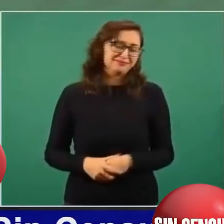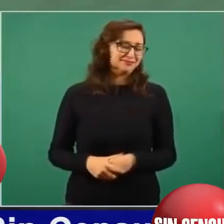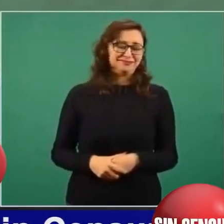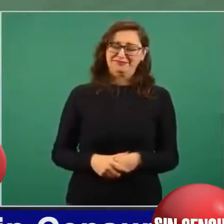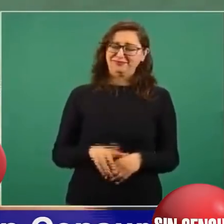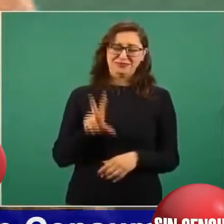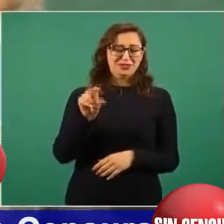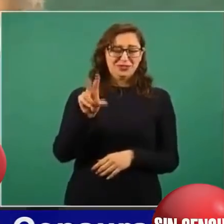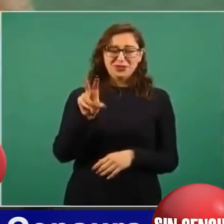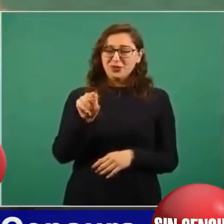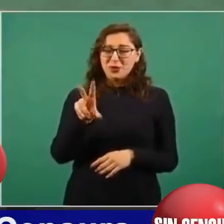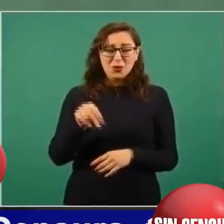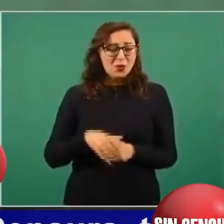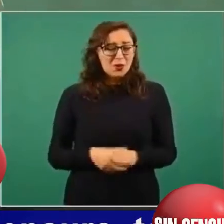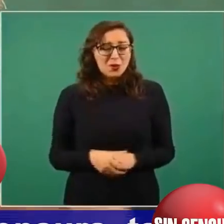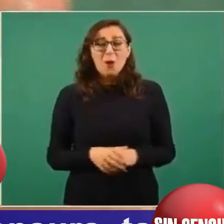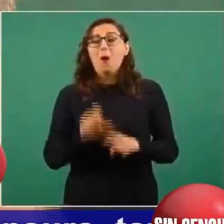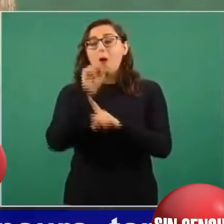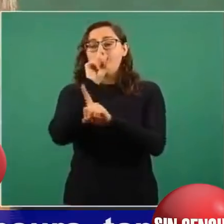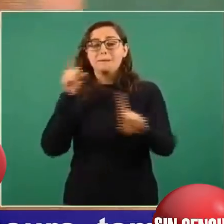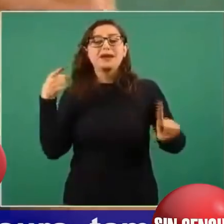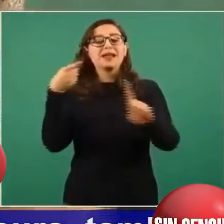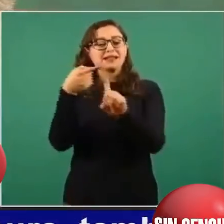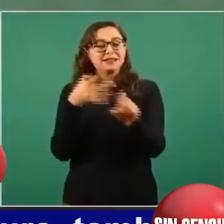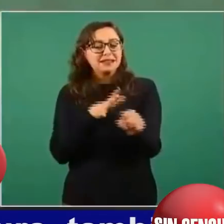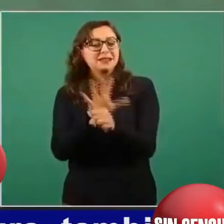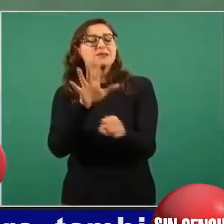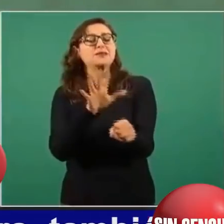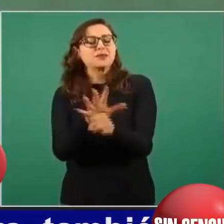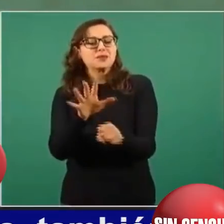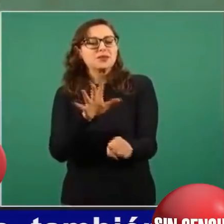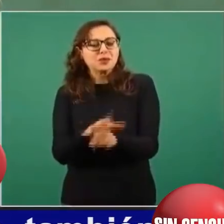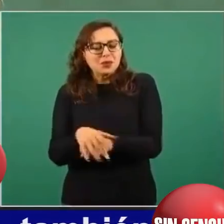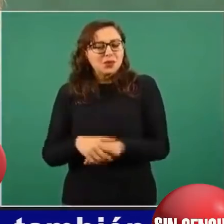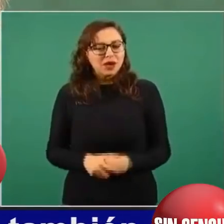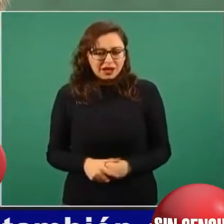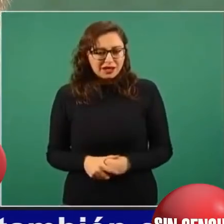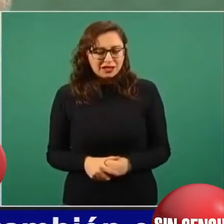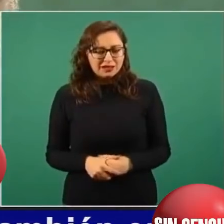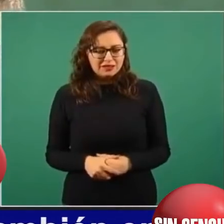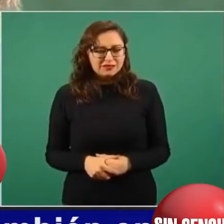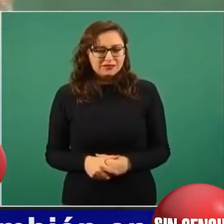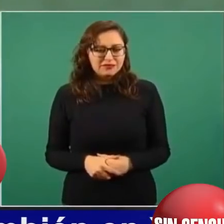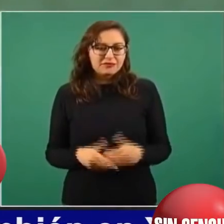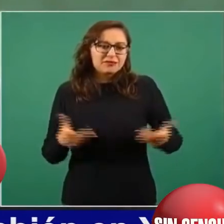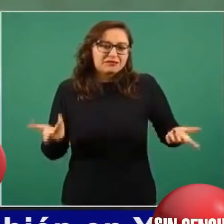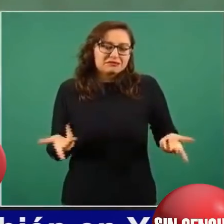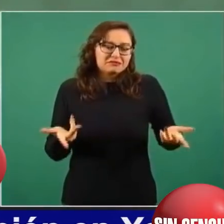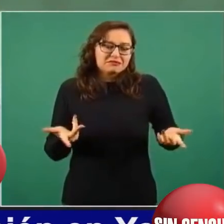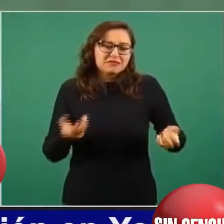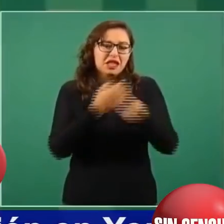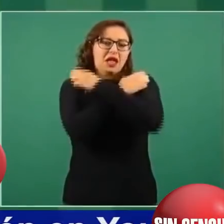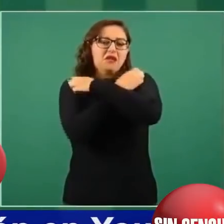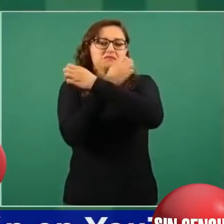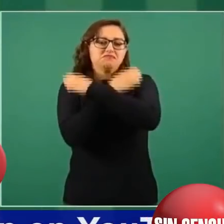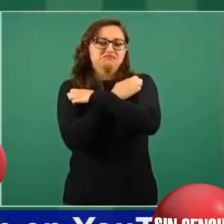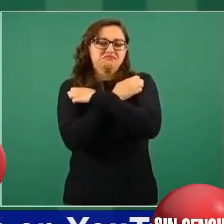Su propósito era poner la educación al mercado,